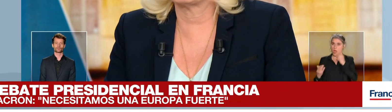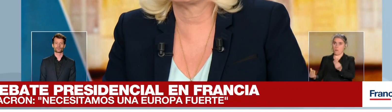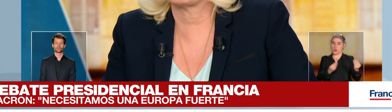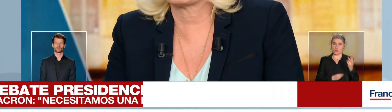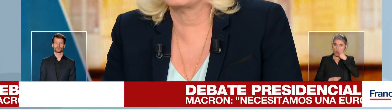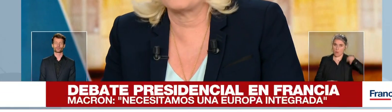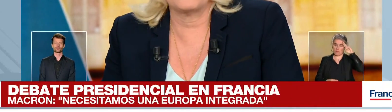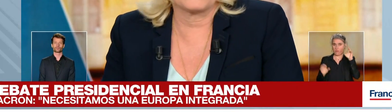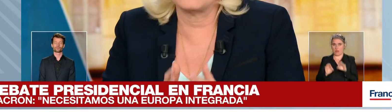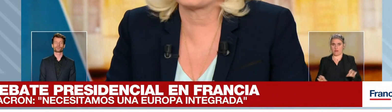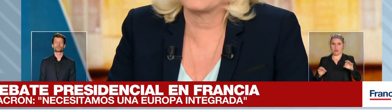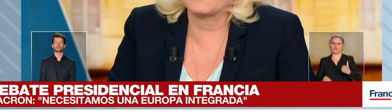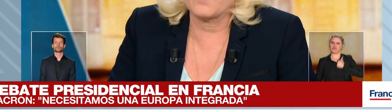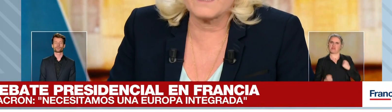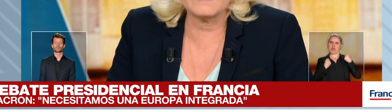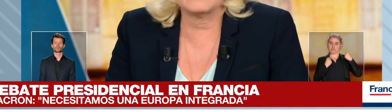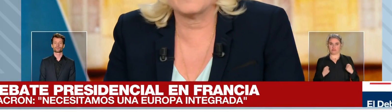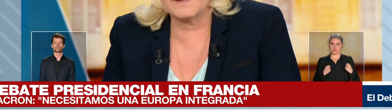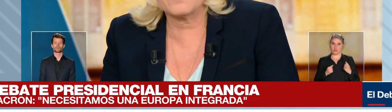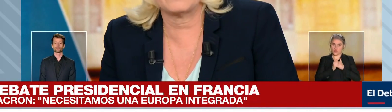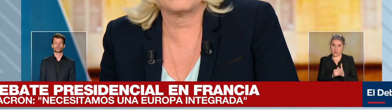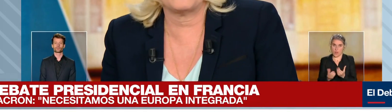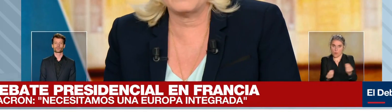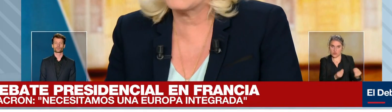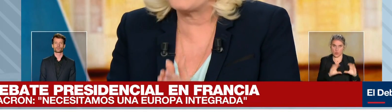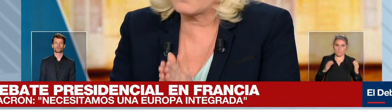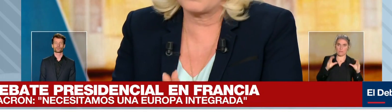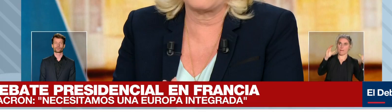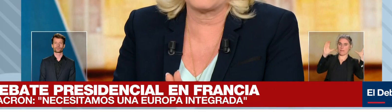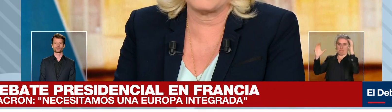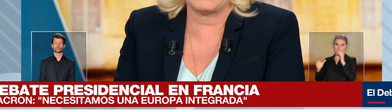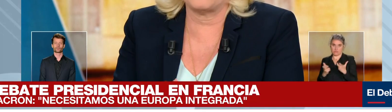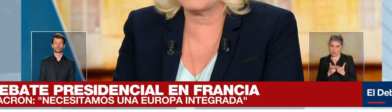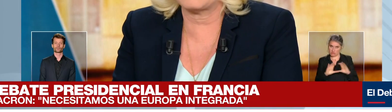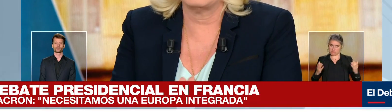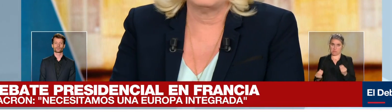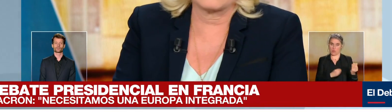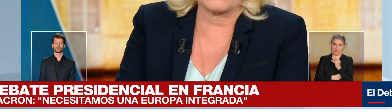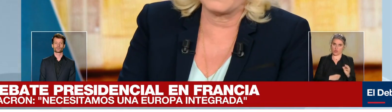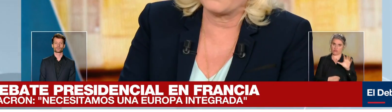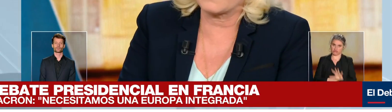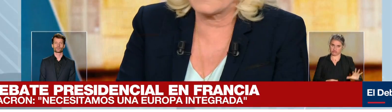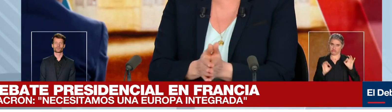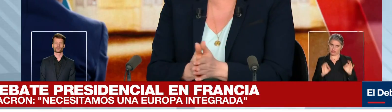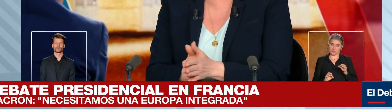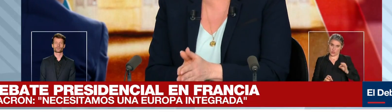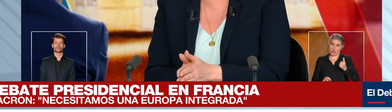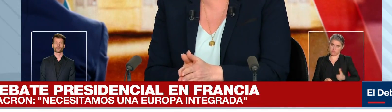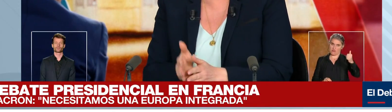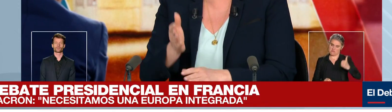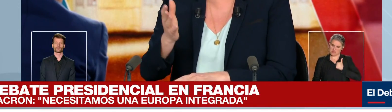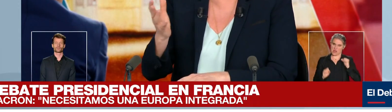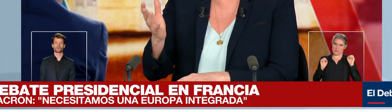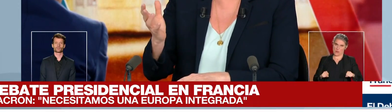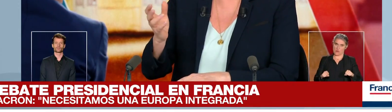europeo. Hay una soberanía cuando hay pueblo. Hay soberanía francesa, pero no hay soberanía europea. Y yo he entendido que usted